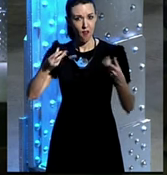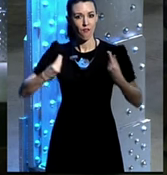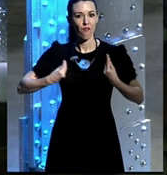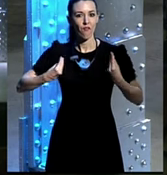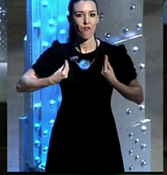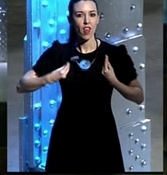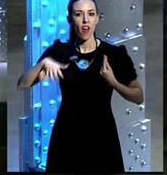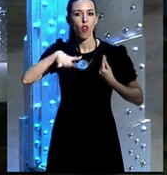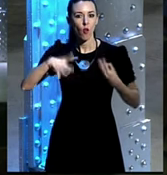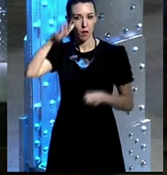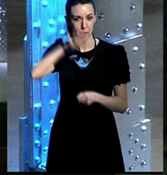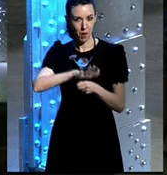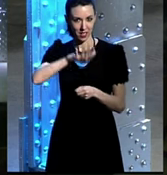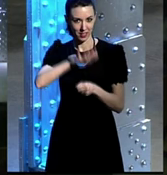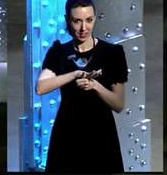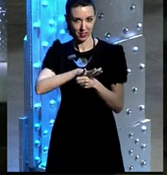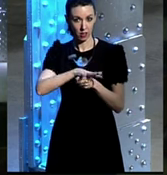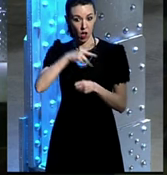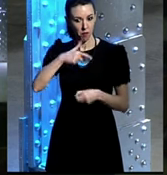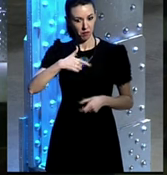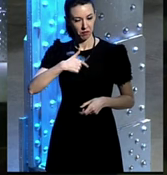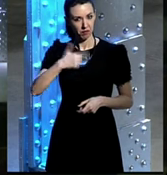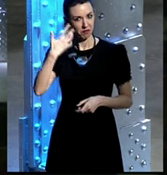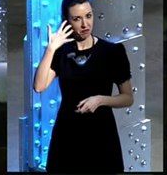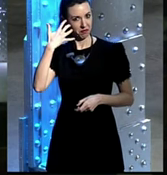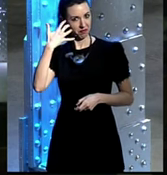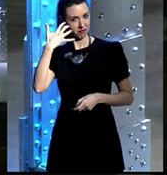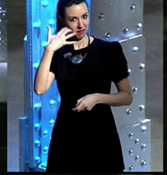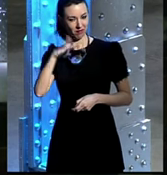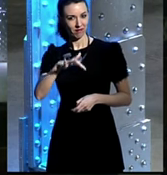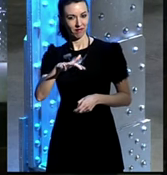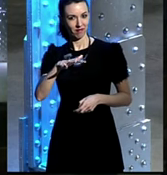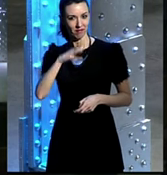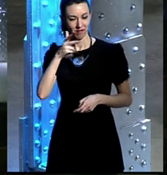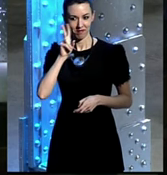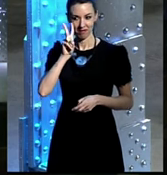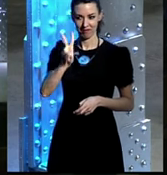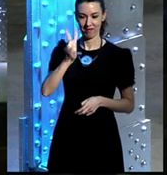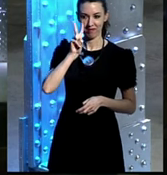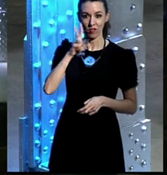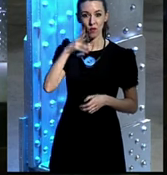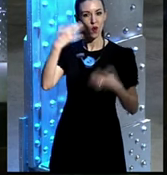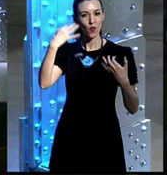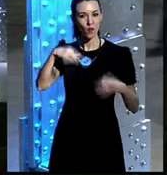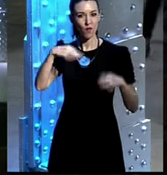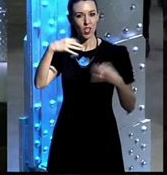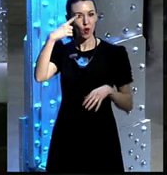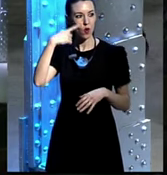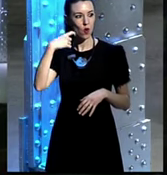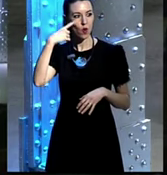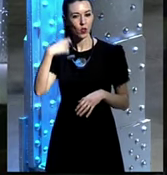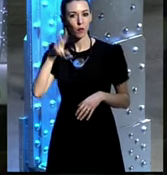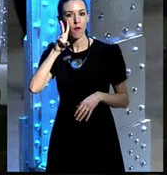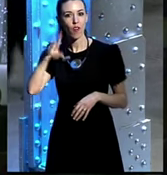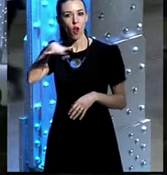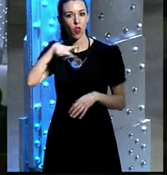Martes. La verdad es que para mí resulta curioso verlo desde aquí, porque habitualmente lo suelo